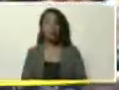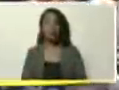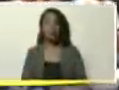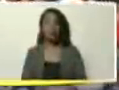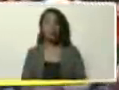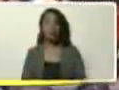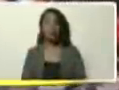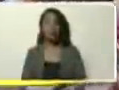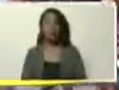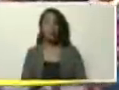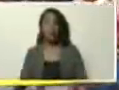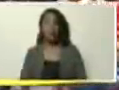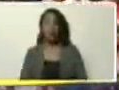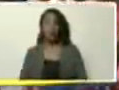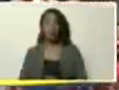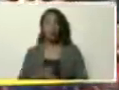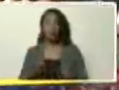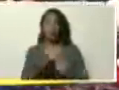Sobre ustedes,